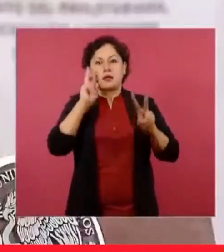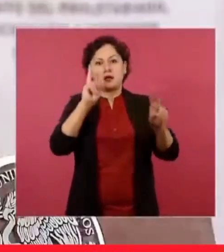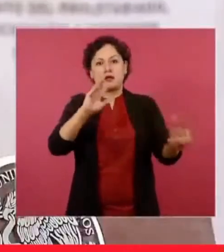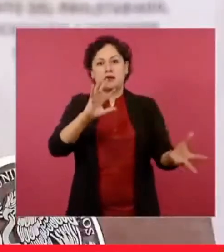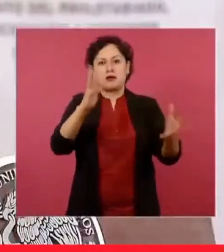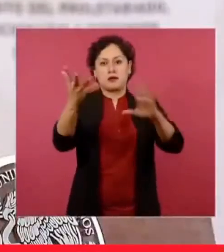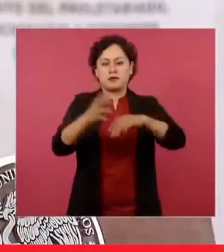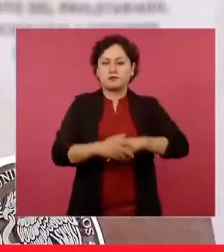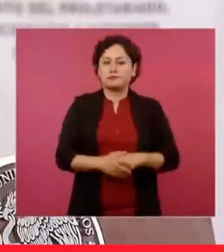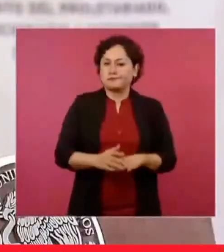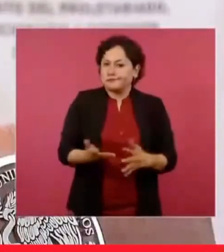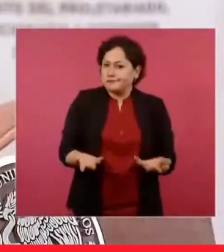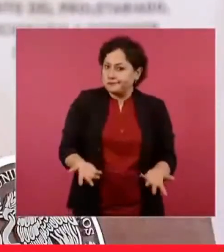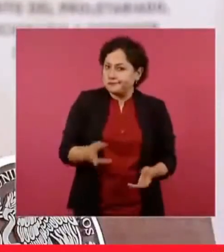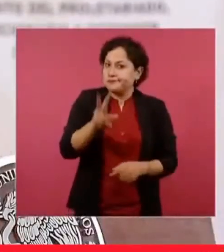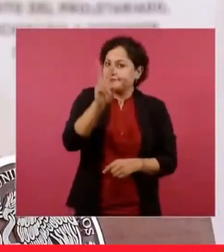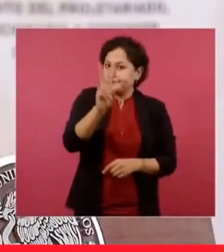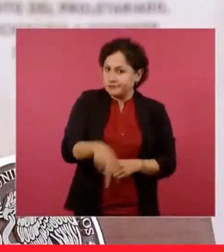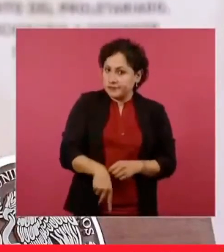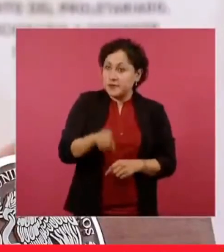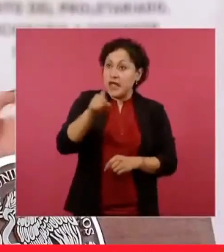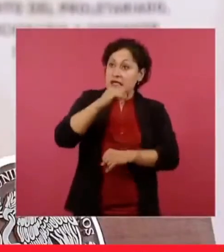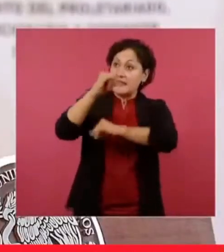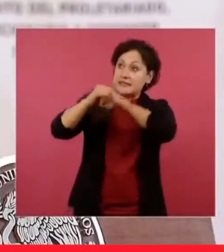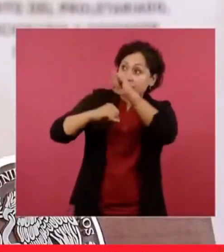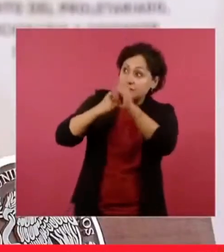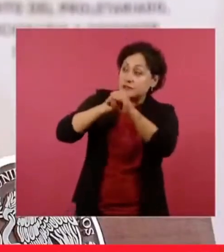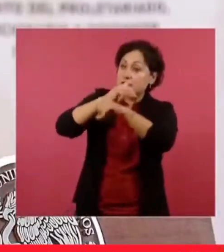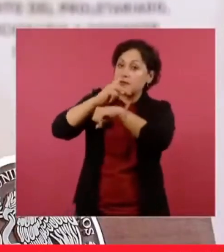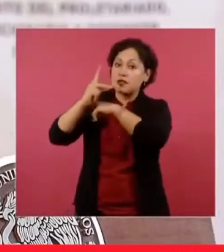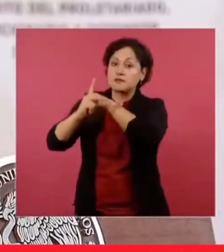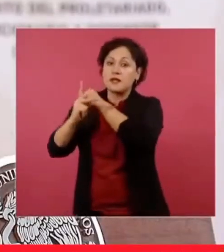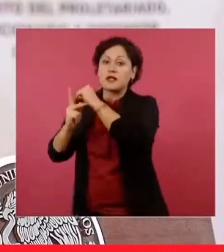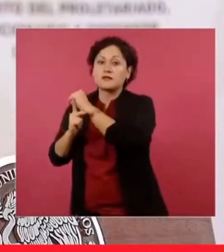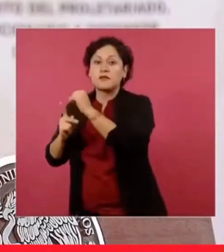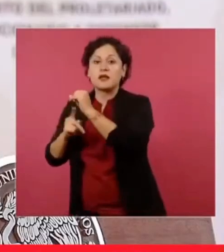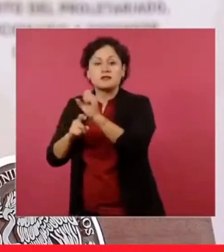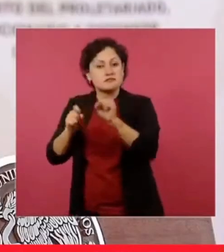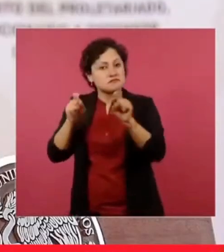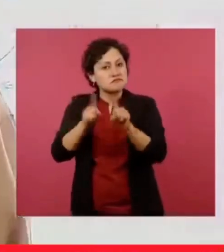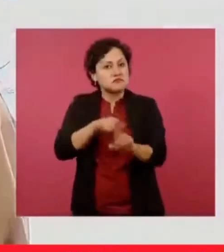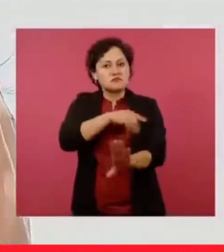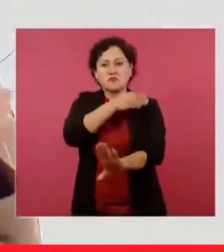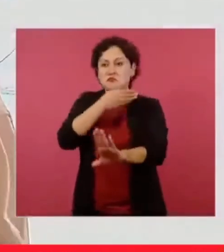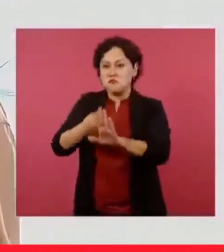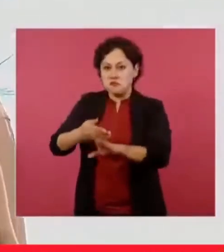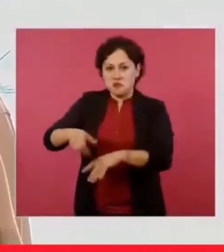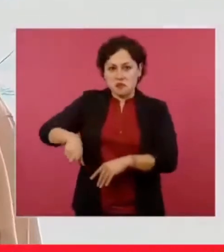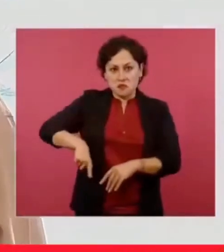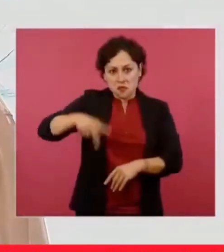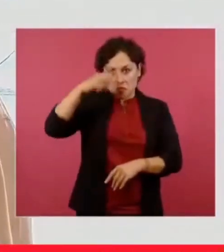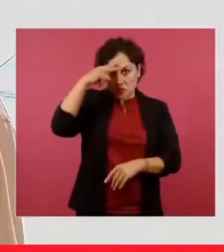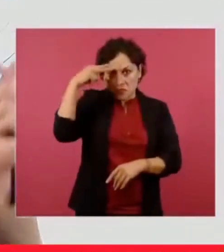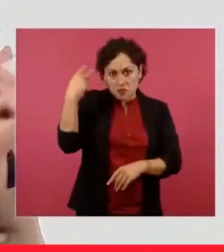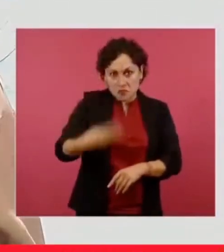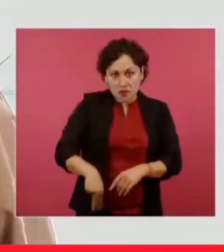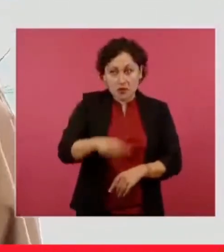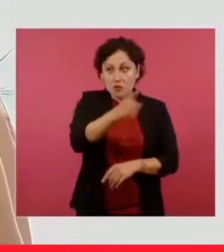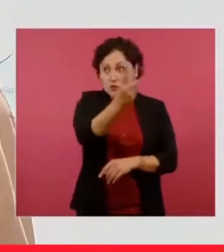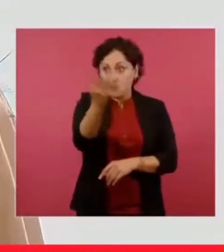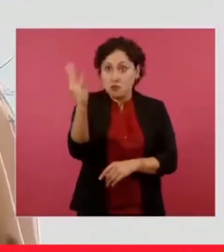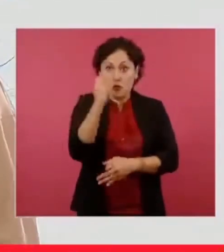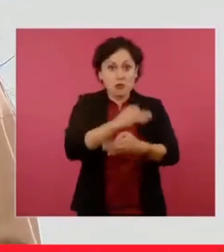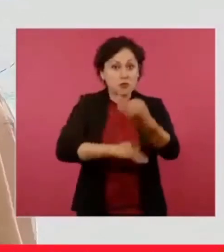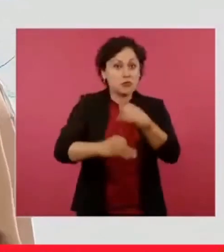entraron a la campaña contra el gobierno de México, al que culpan de absolutamente todo. Han buscado influir